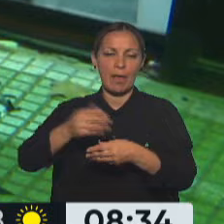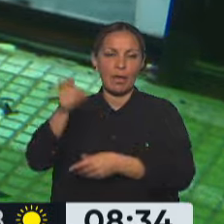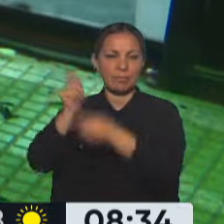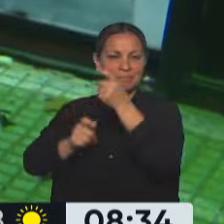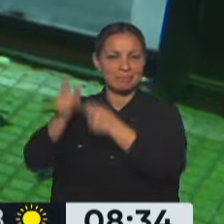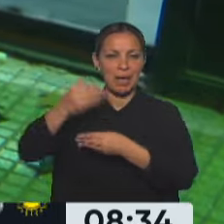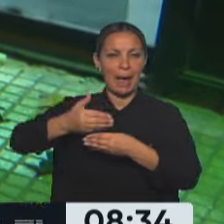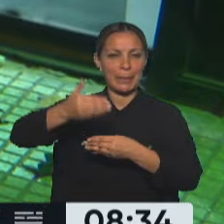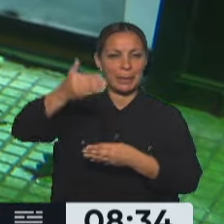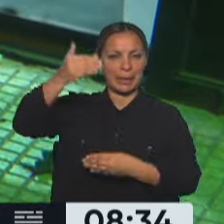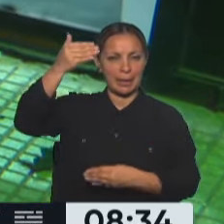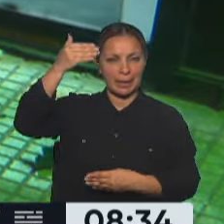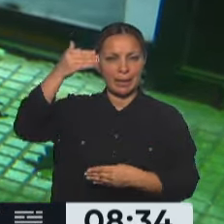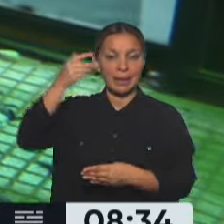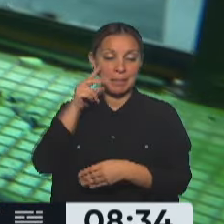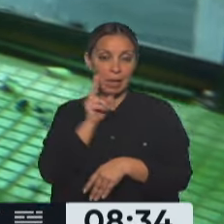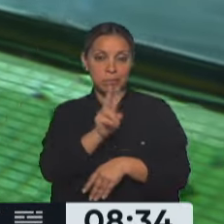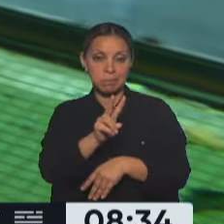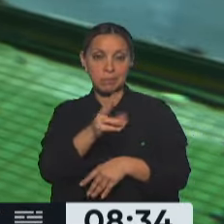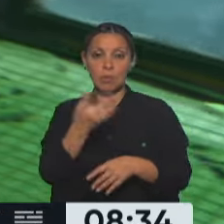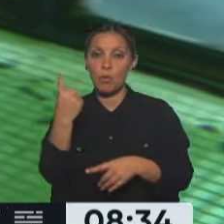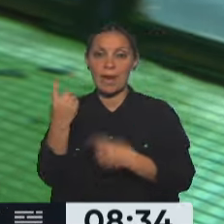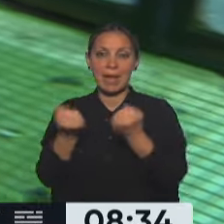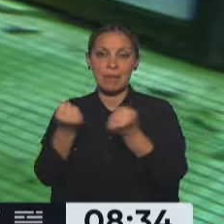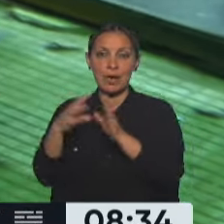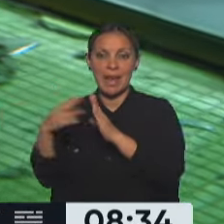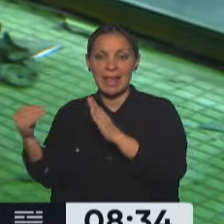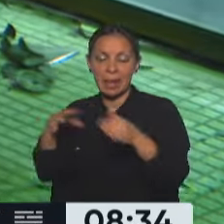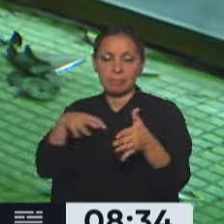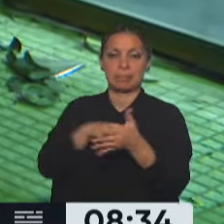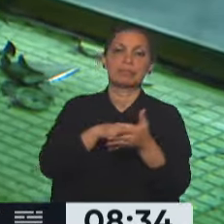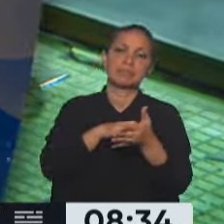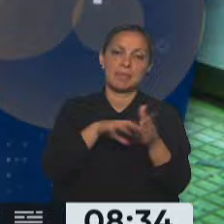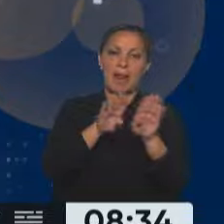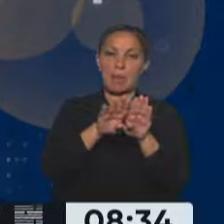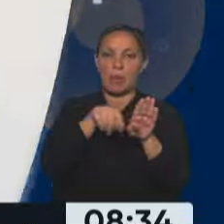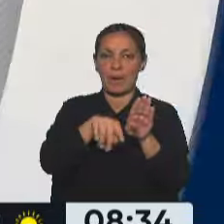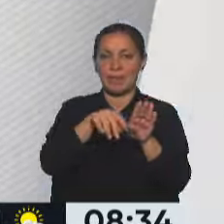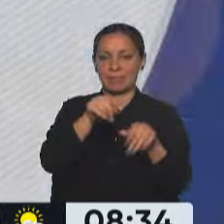cortinas con una camioneta que le ha quedado incrustada en la puerta de su local.